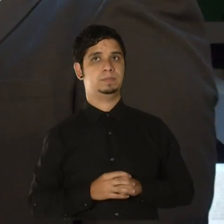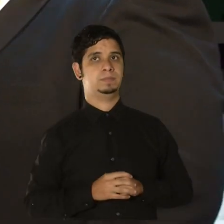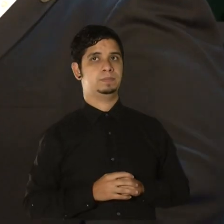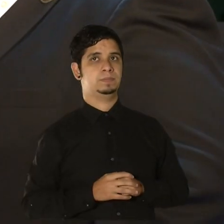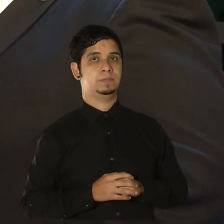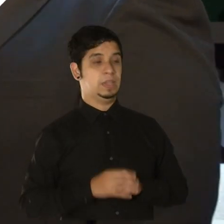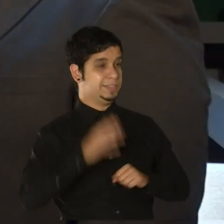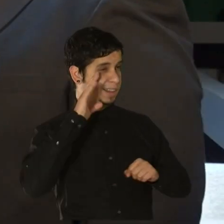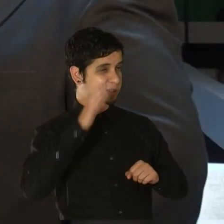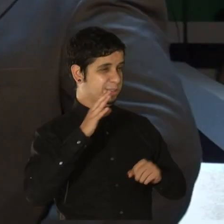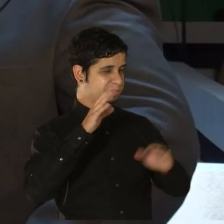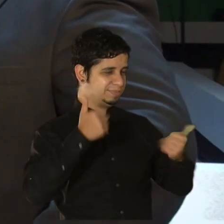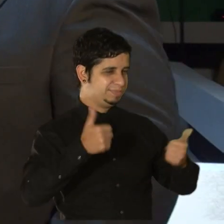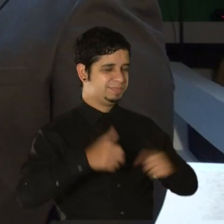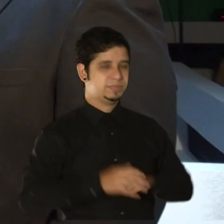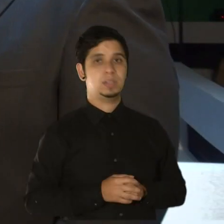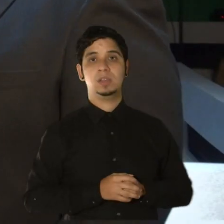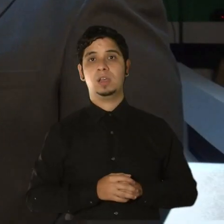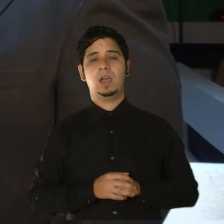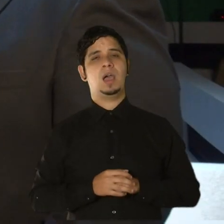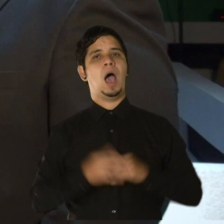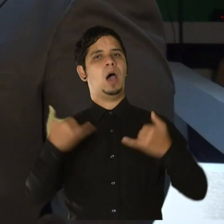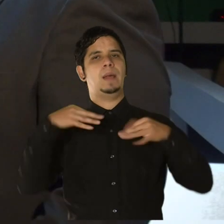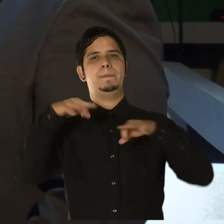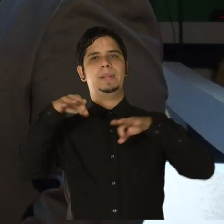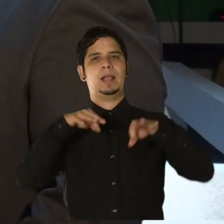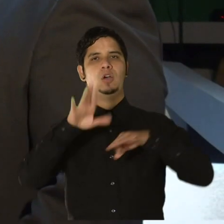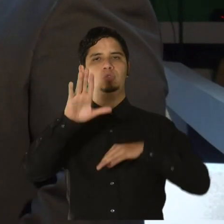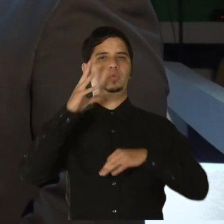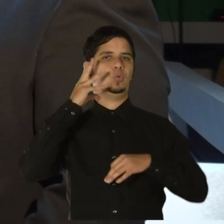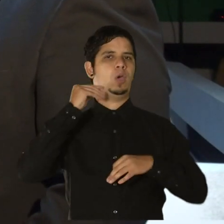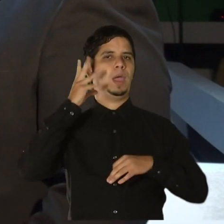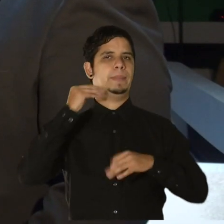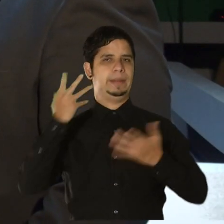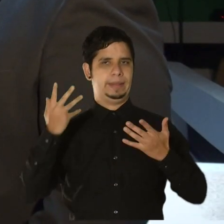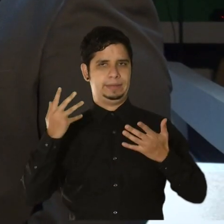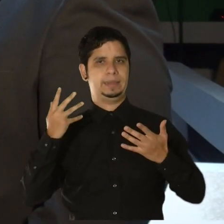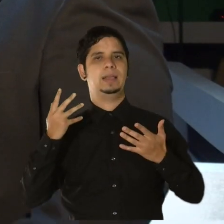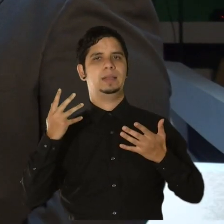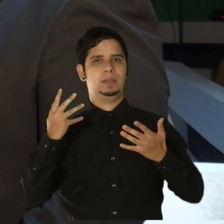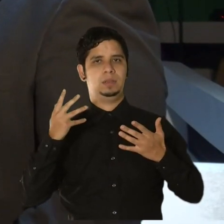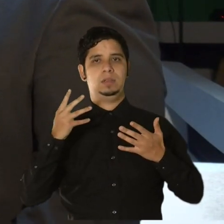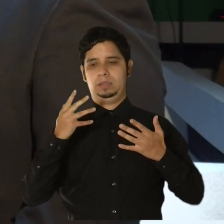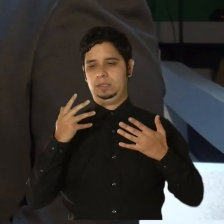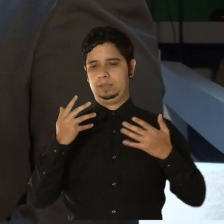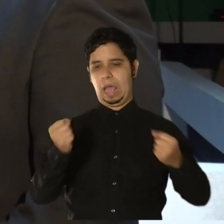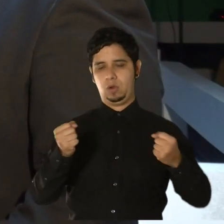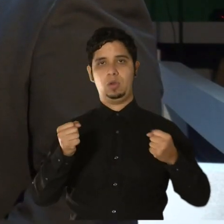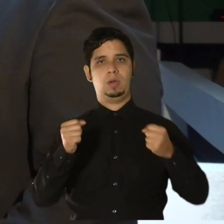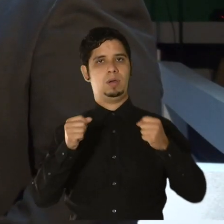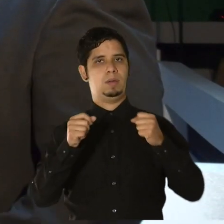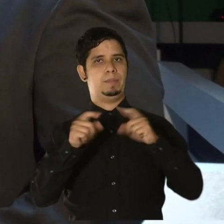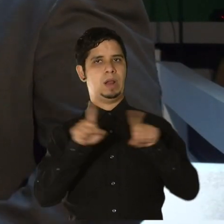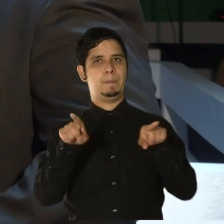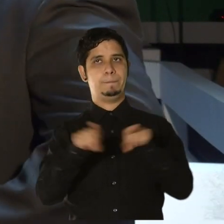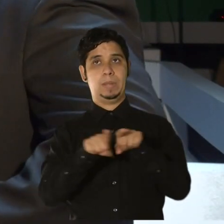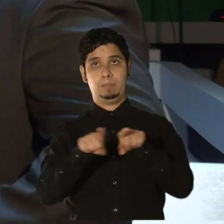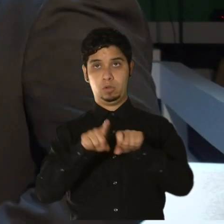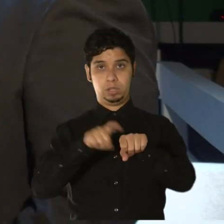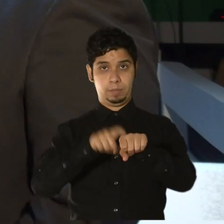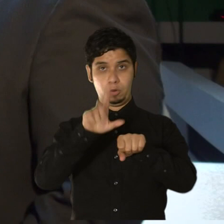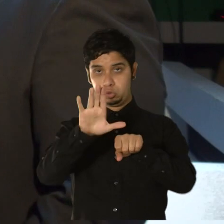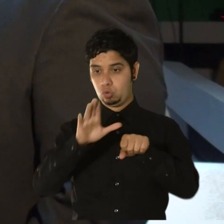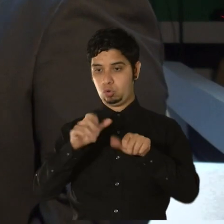poco, en primera instancia, antes de entrar en otros detalles, sobre esta experiencia de salud, pero tomando la acción de ofrecer